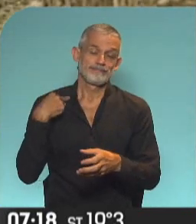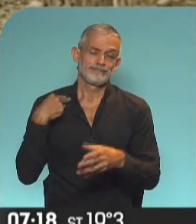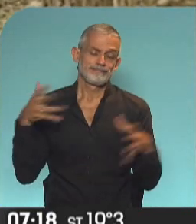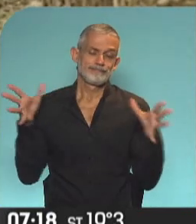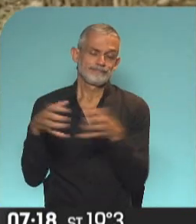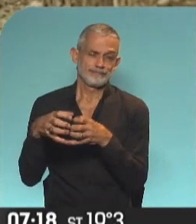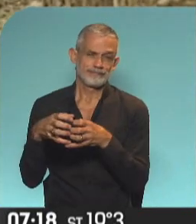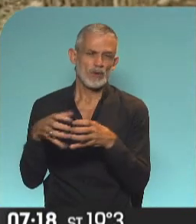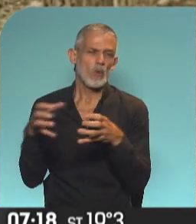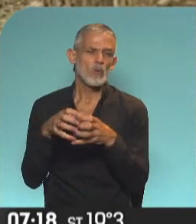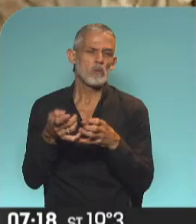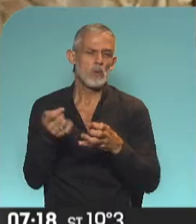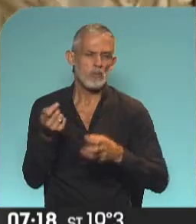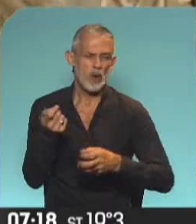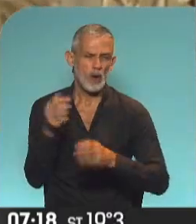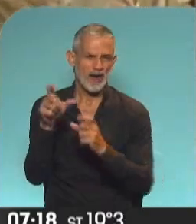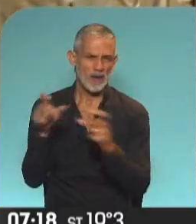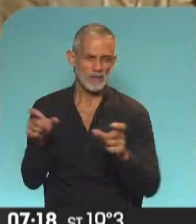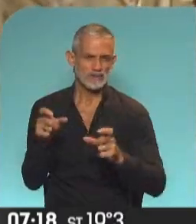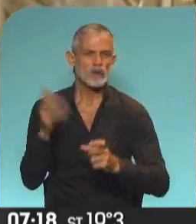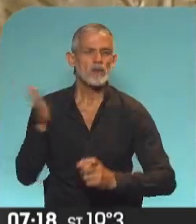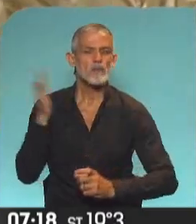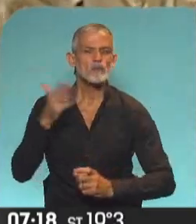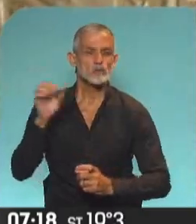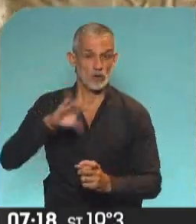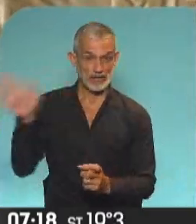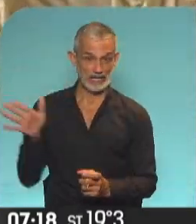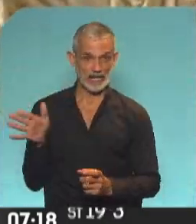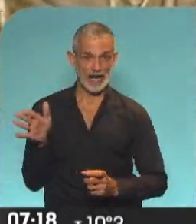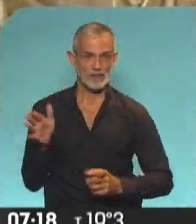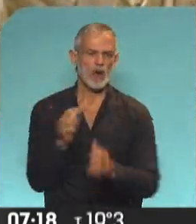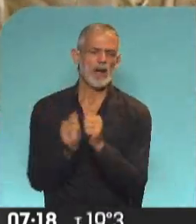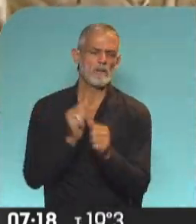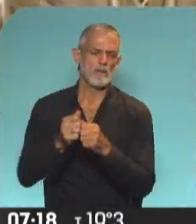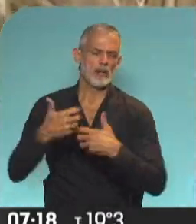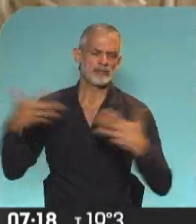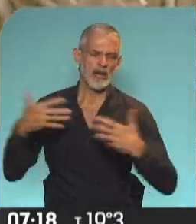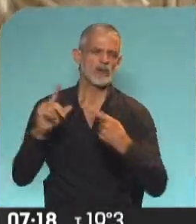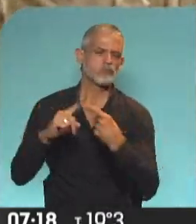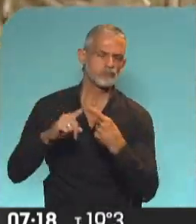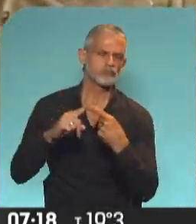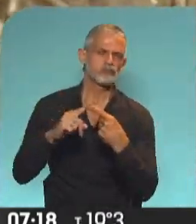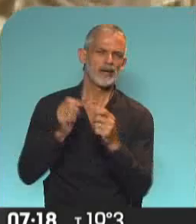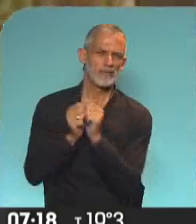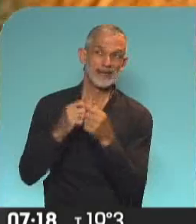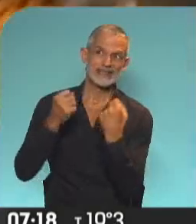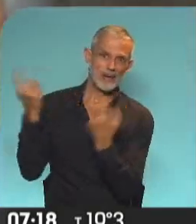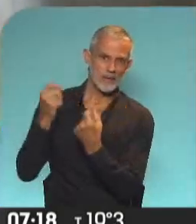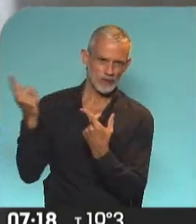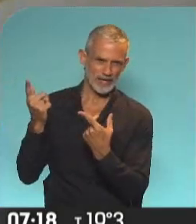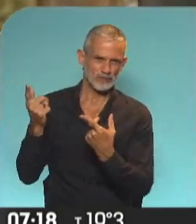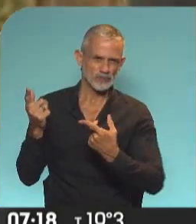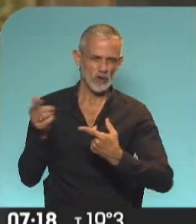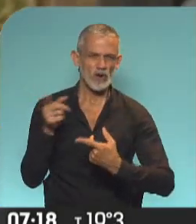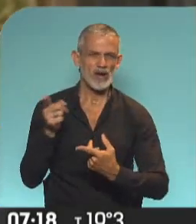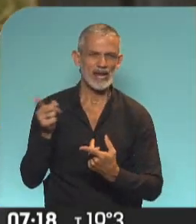que es un pequeño sector de los productores, ¿no? Grandes empresarios y vinculadas a las exportadoras, y está lejos de la realidad